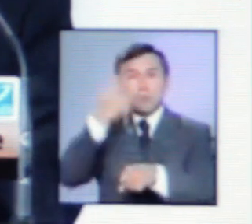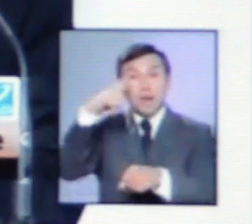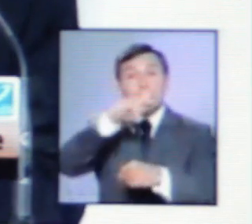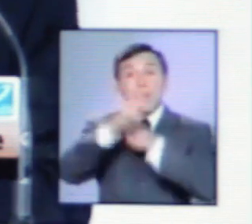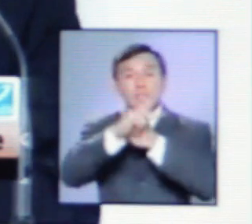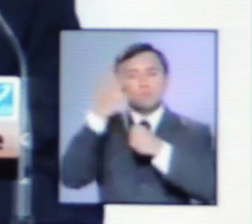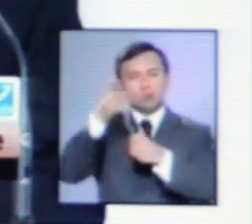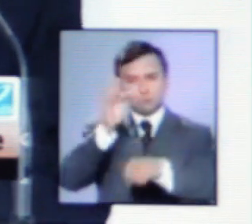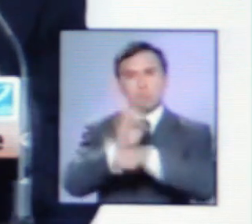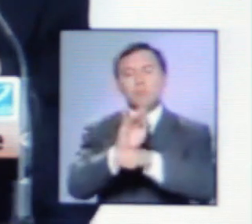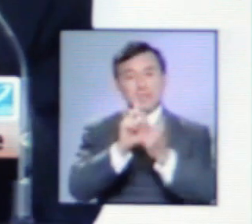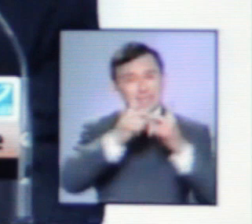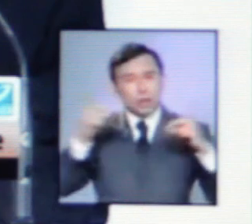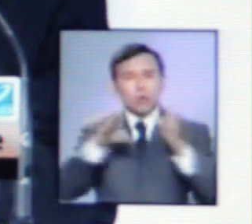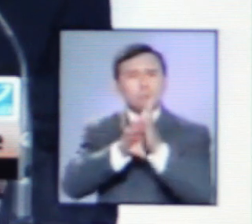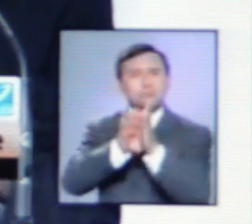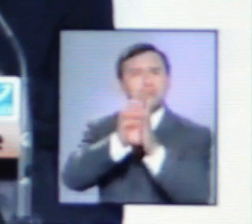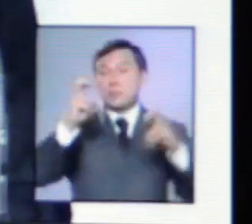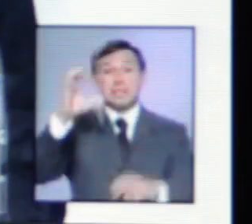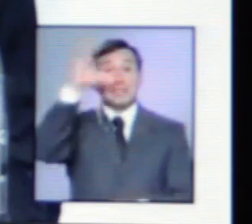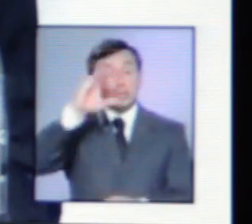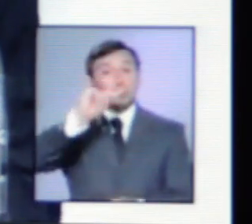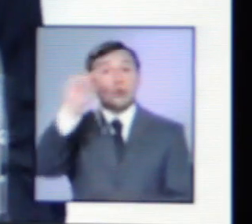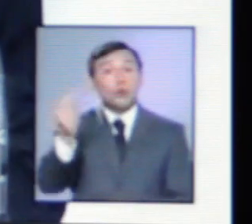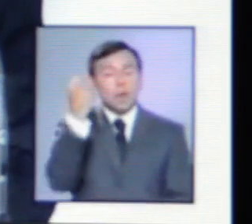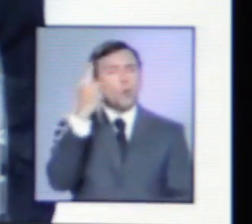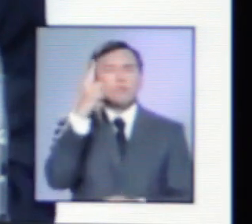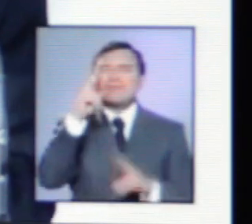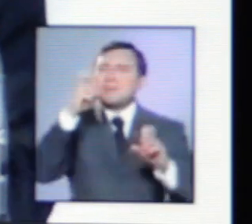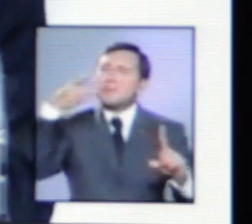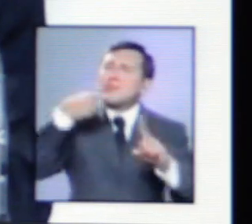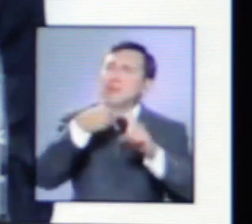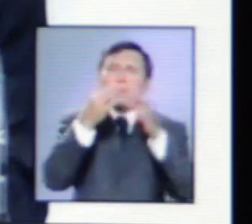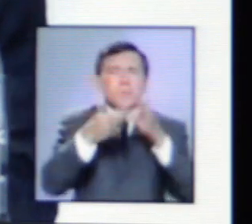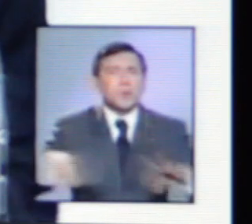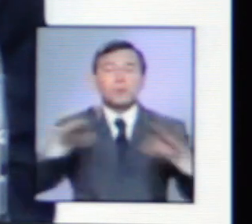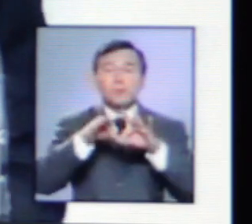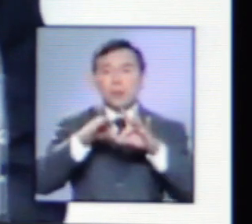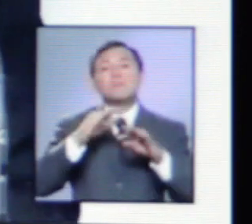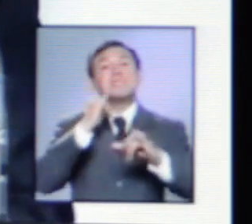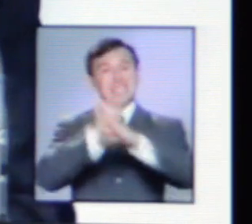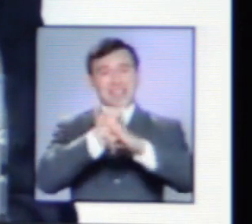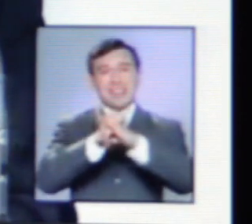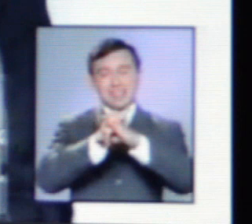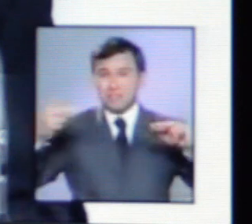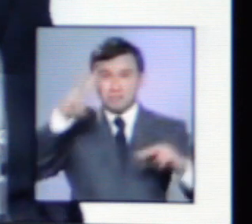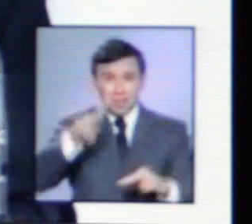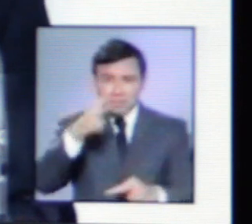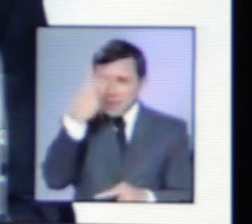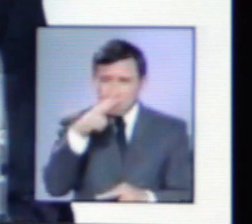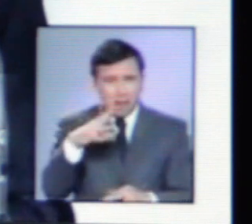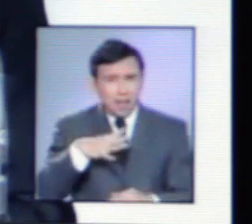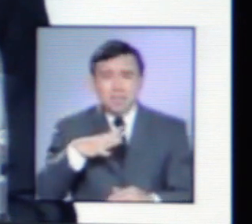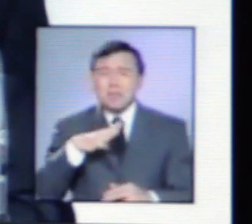banda ancha deben de ser objeto de una política pública de Internet, de banda ancha e Internet, de las nuevas tecnologías de la información. Que